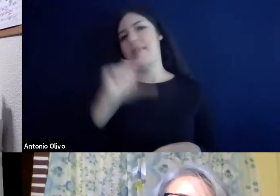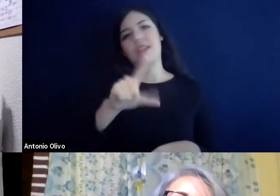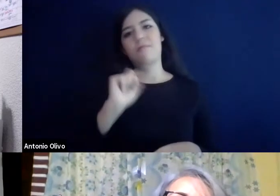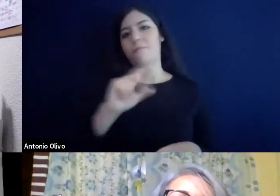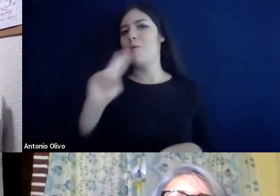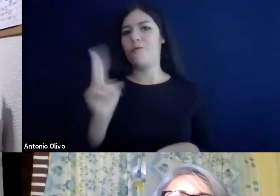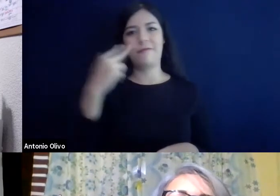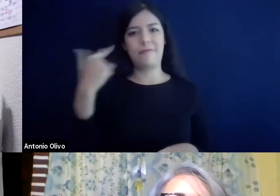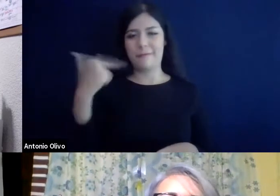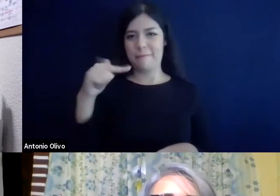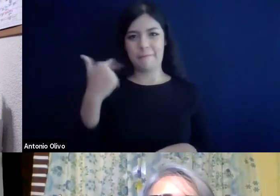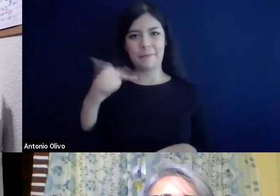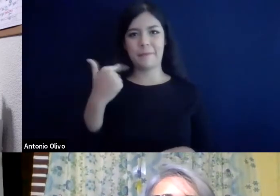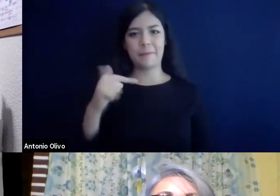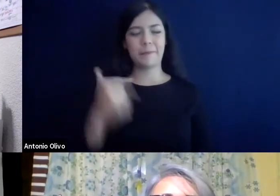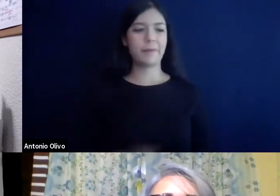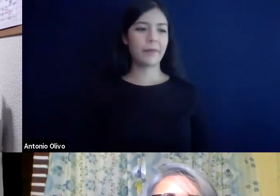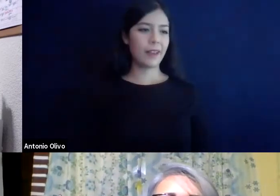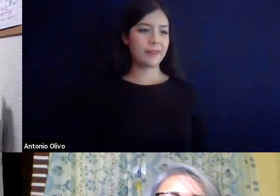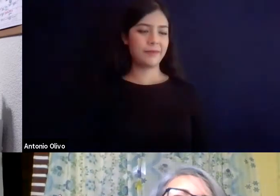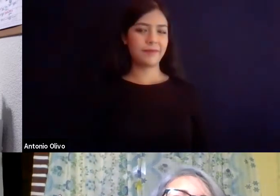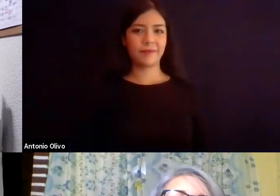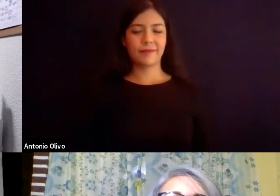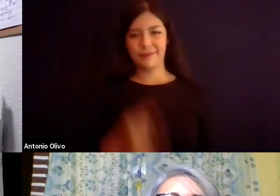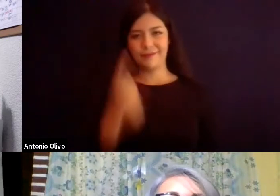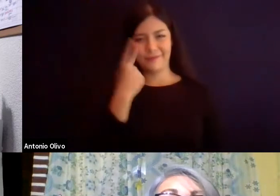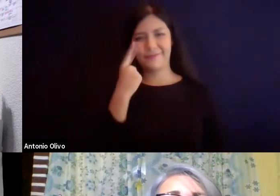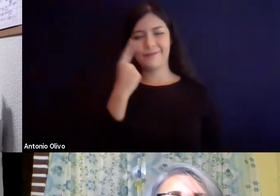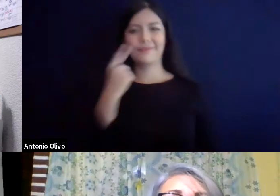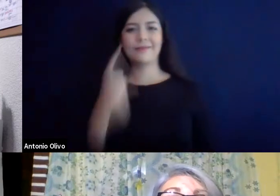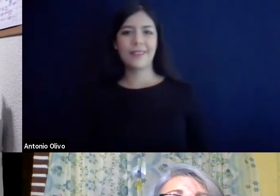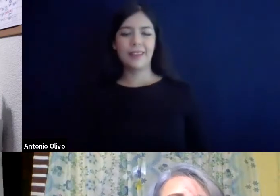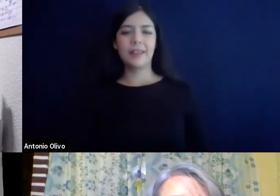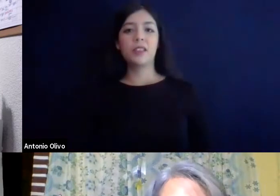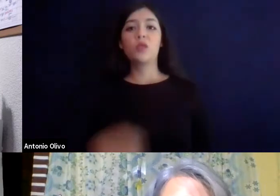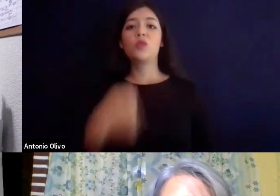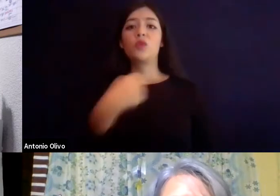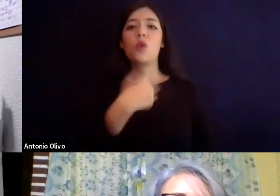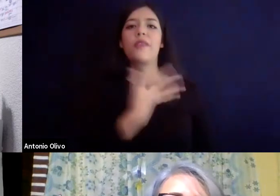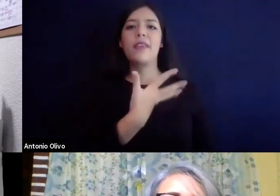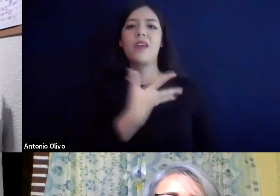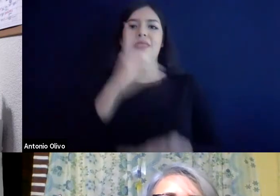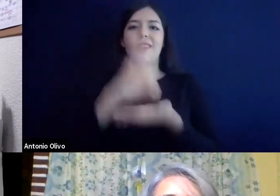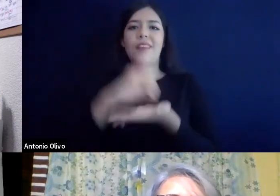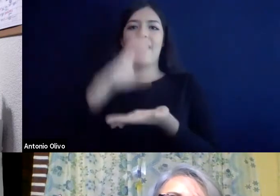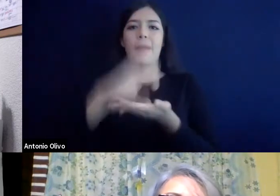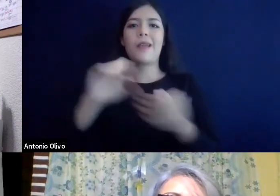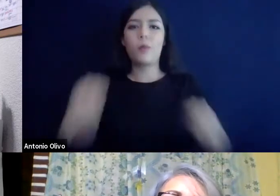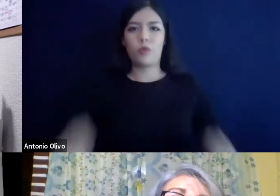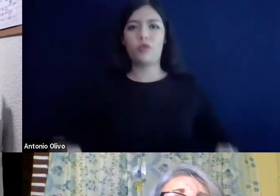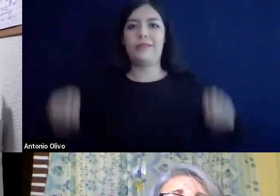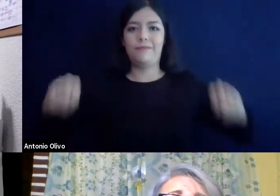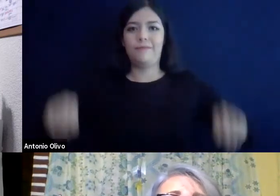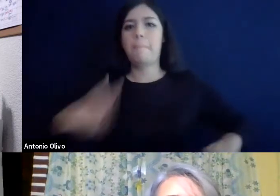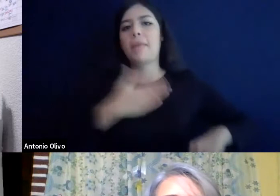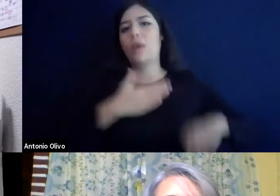déjenme les comento para los que no me conocen, yo tengo una discapacidad motriz a raíz de,